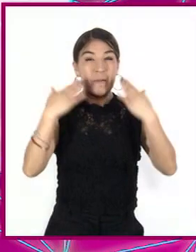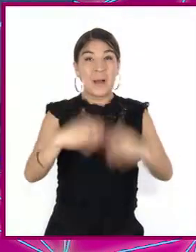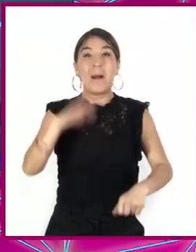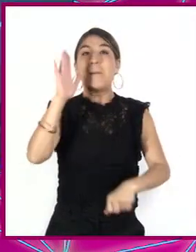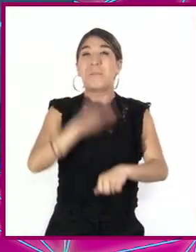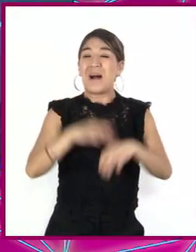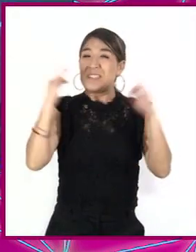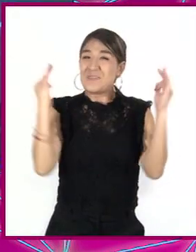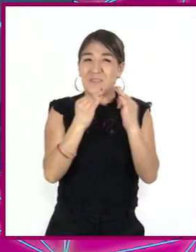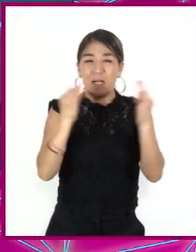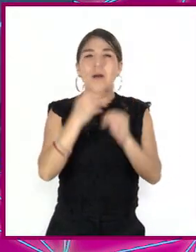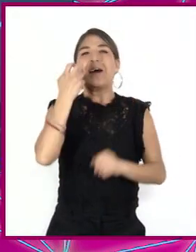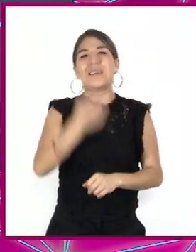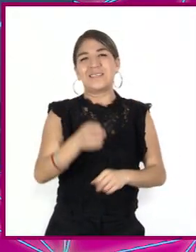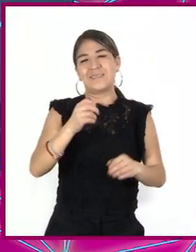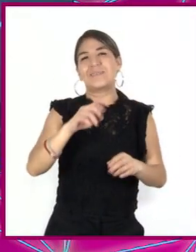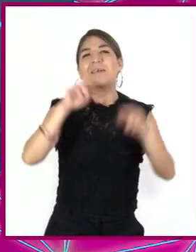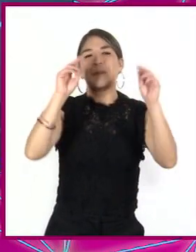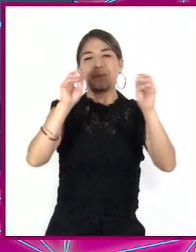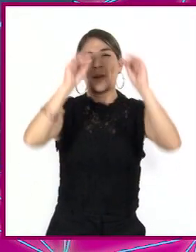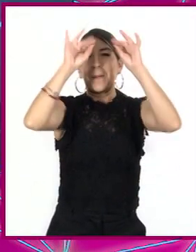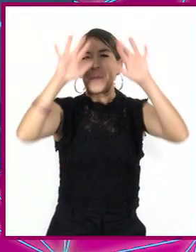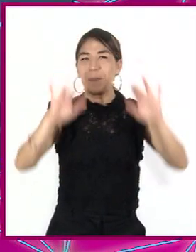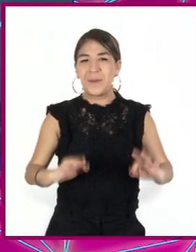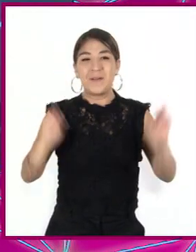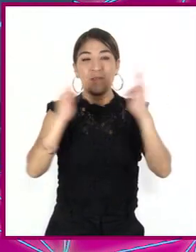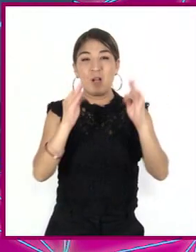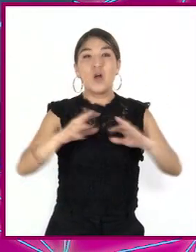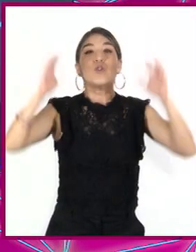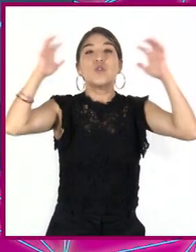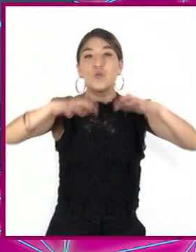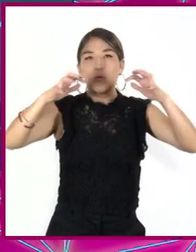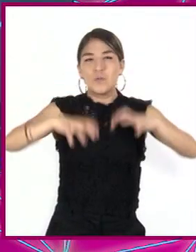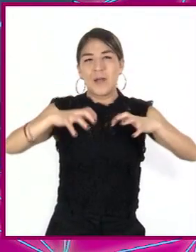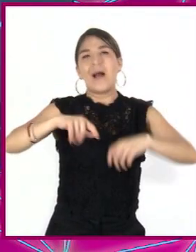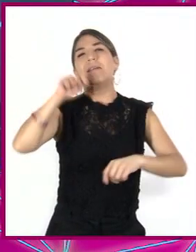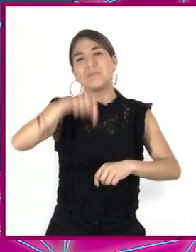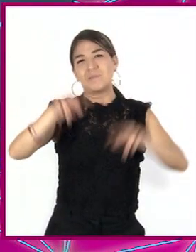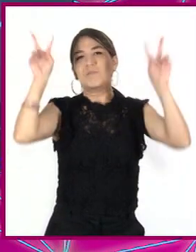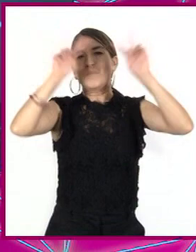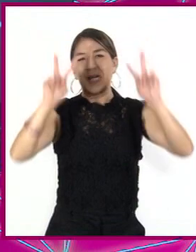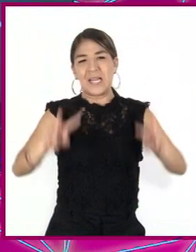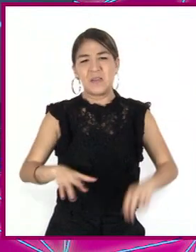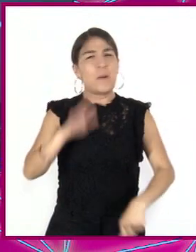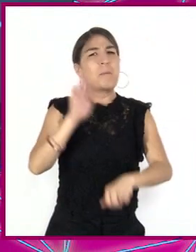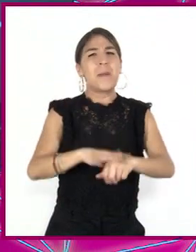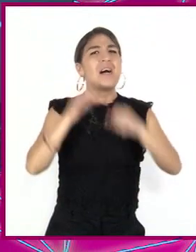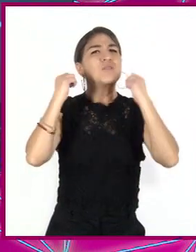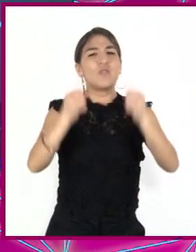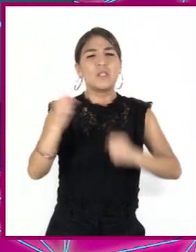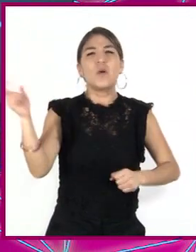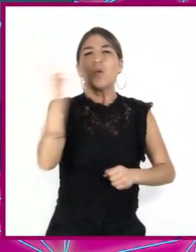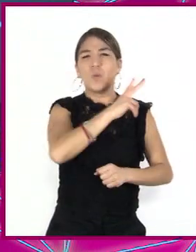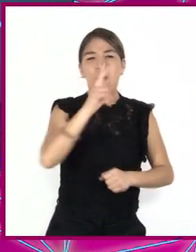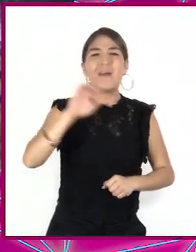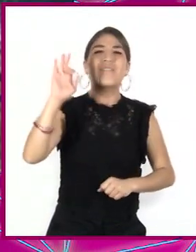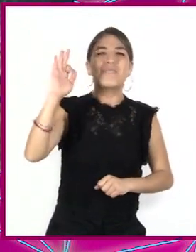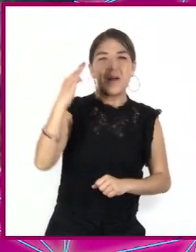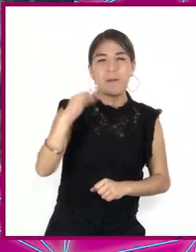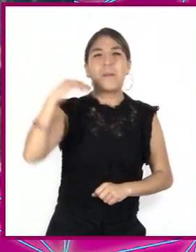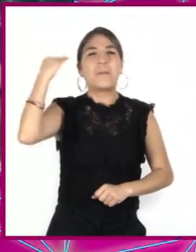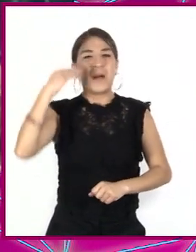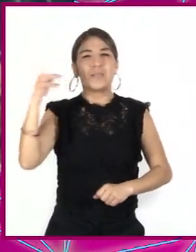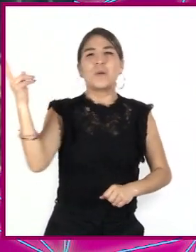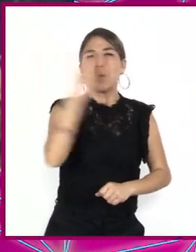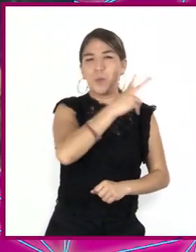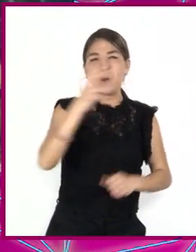invierno. Las lluvias son abundantes solo durante el verano y los vientos más fuertes ocurren en febrero y marzo.